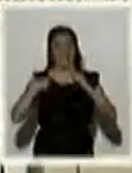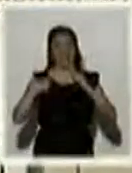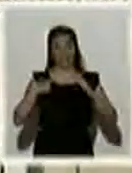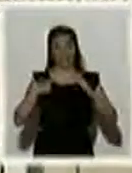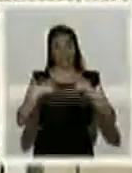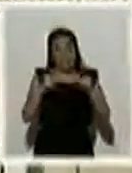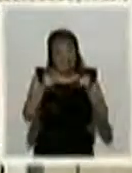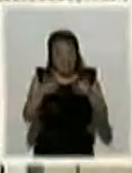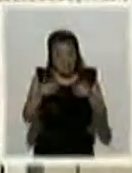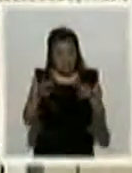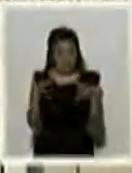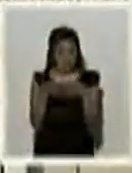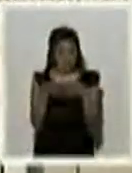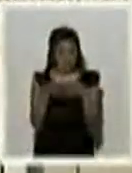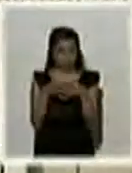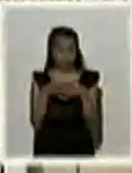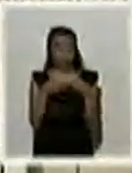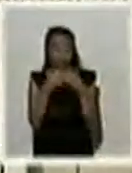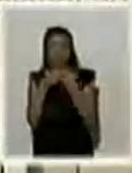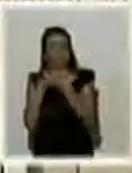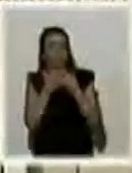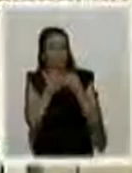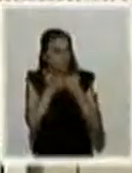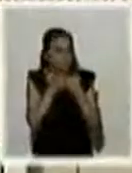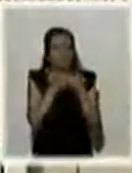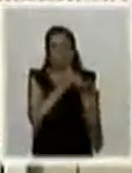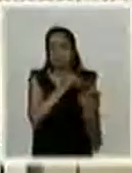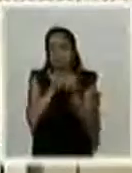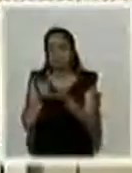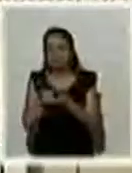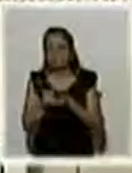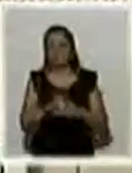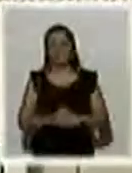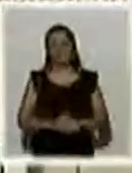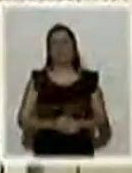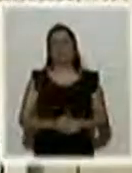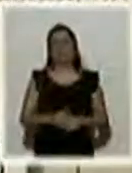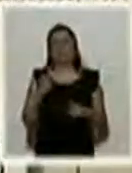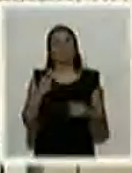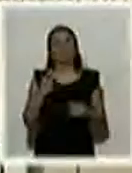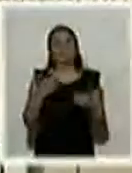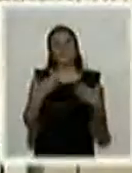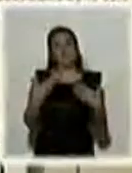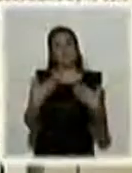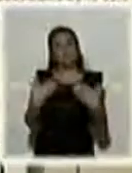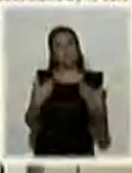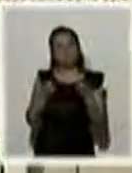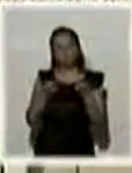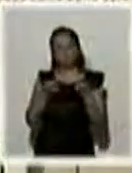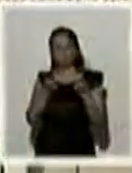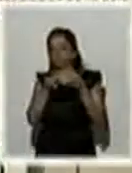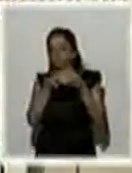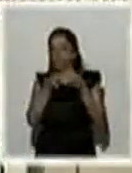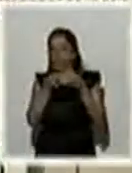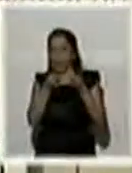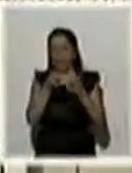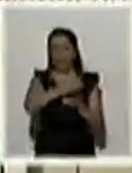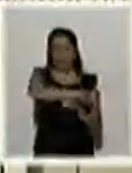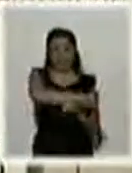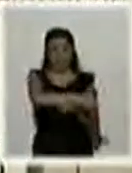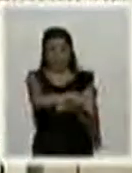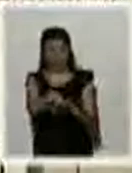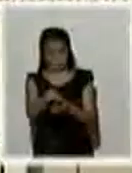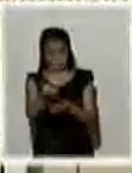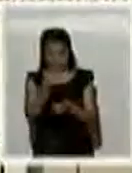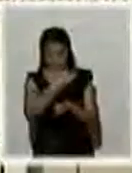la disolución del FONAVI, que está demostrado que no sirve para nada, pueda, a través del manejo de un punto de la coparticipación,